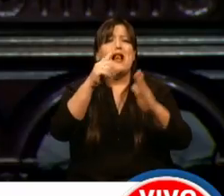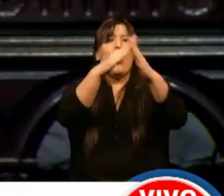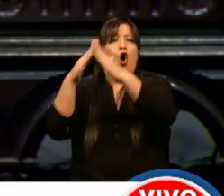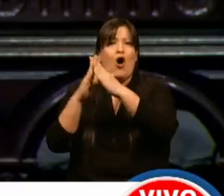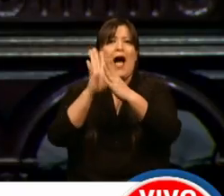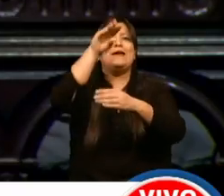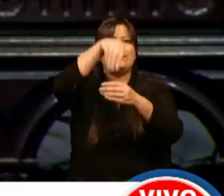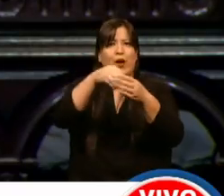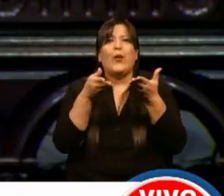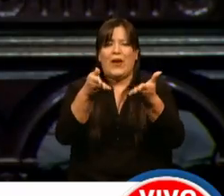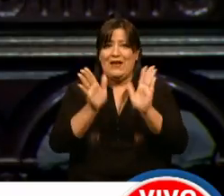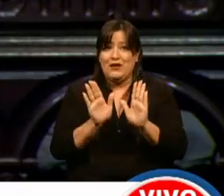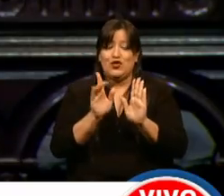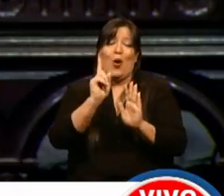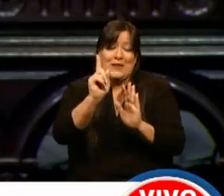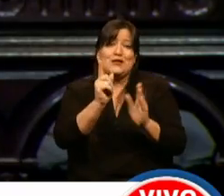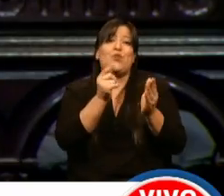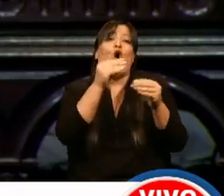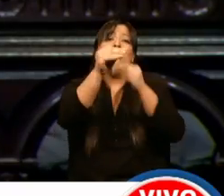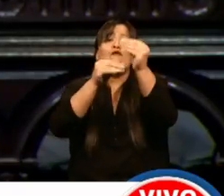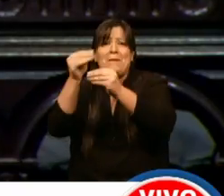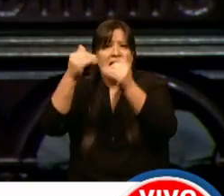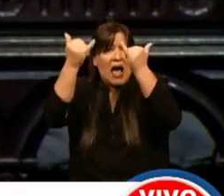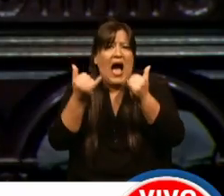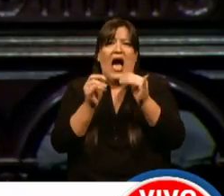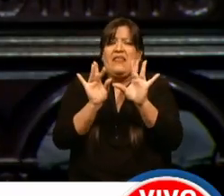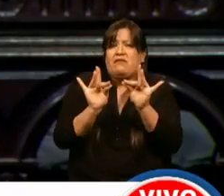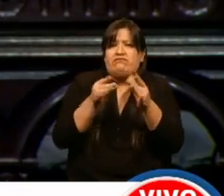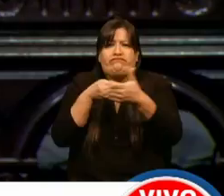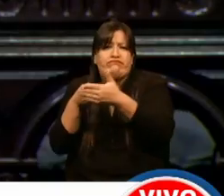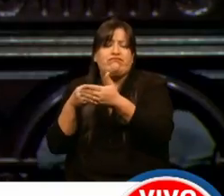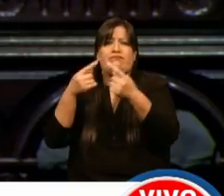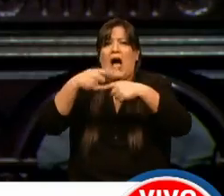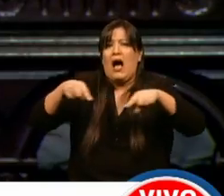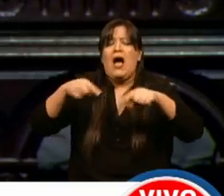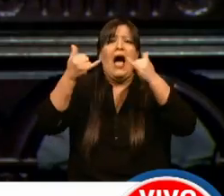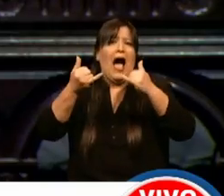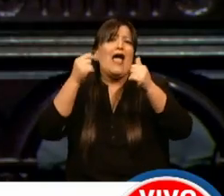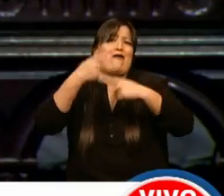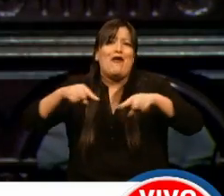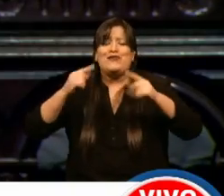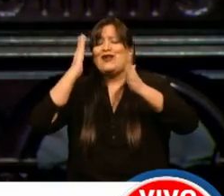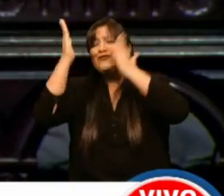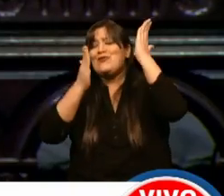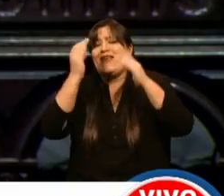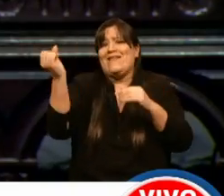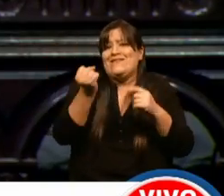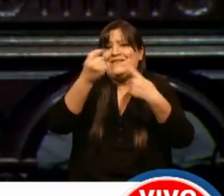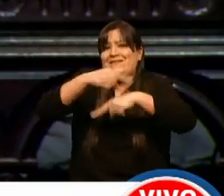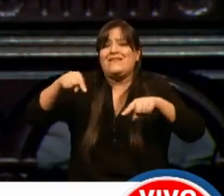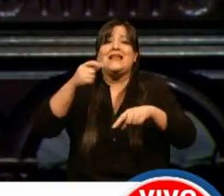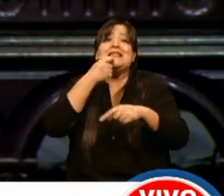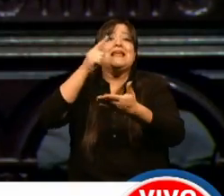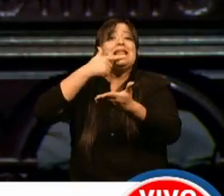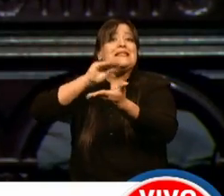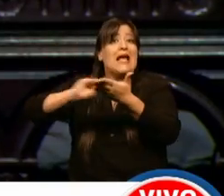familias con diferentes dificultades con anhelos y sueños que si el senado